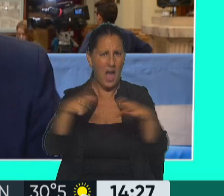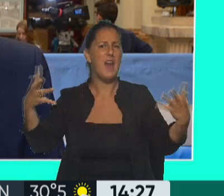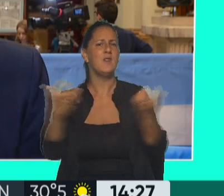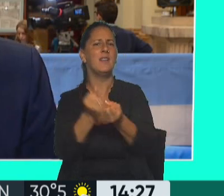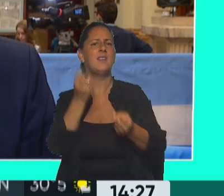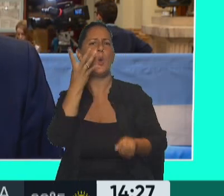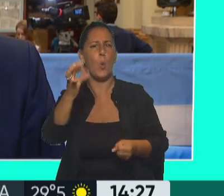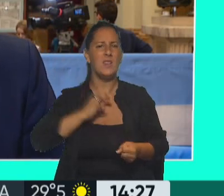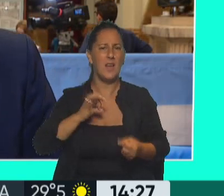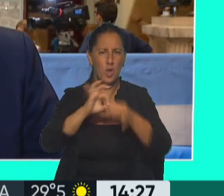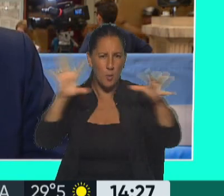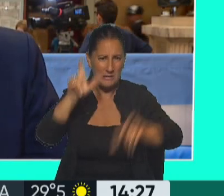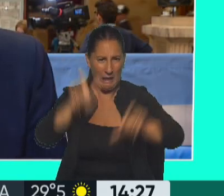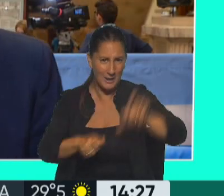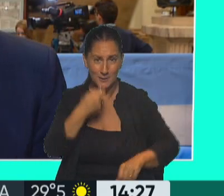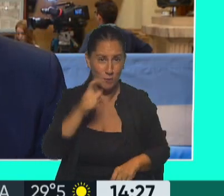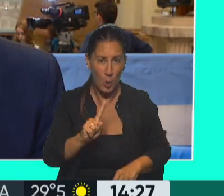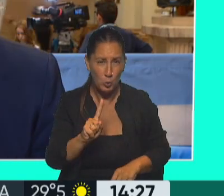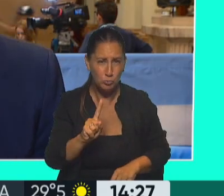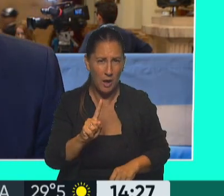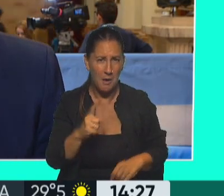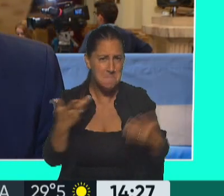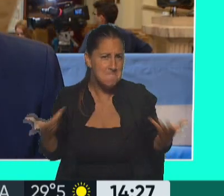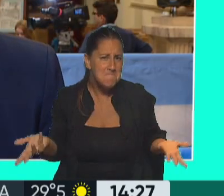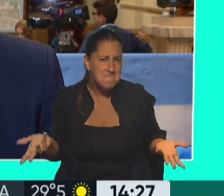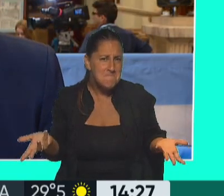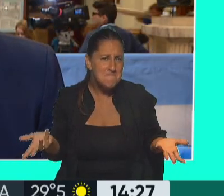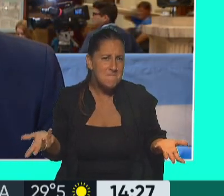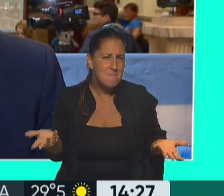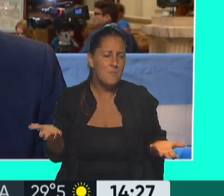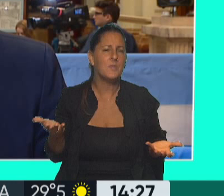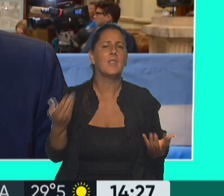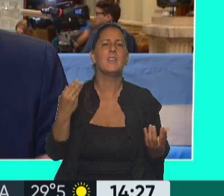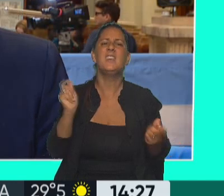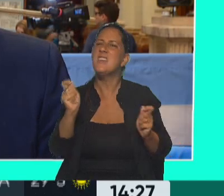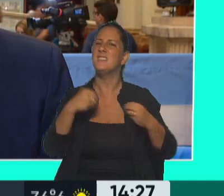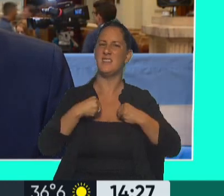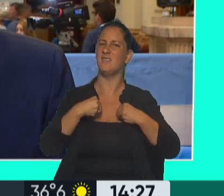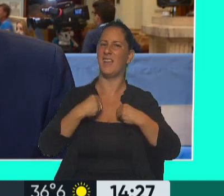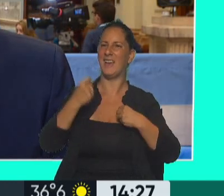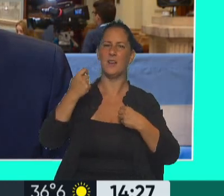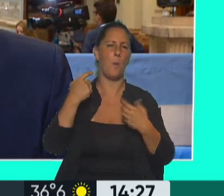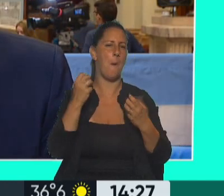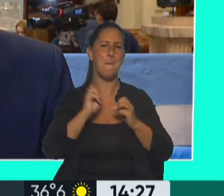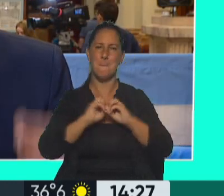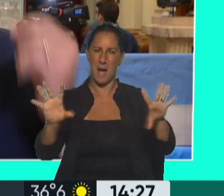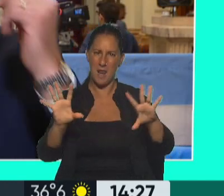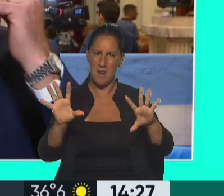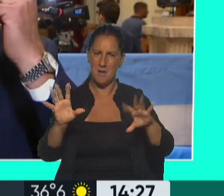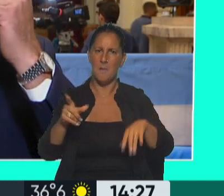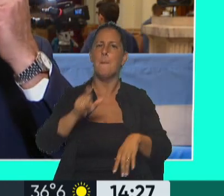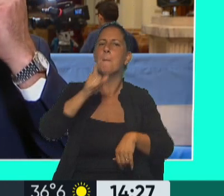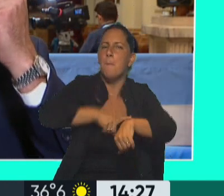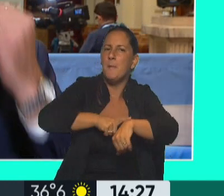que todos supimos construir. ¿Qué argentino puede sentirse molesto cuando el